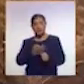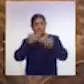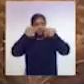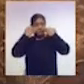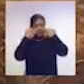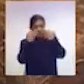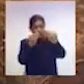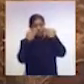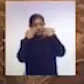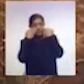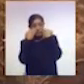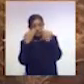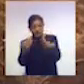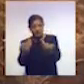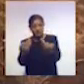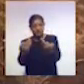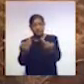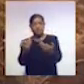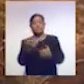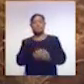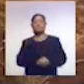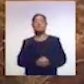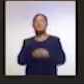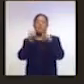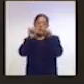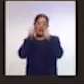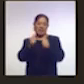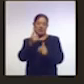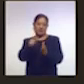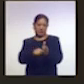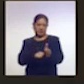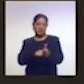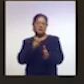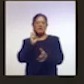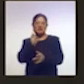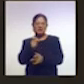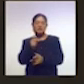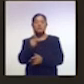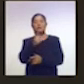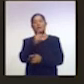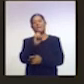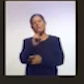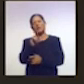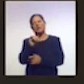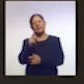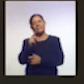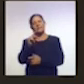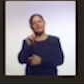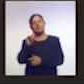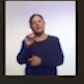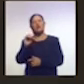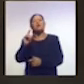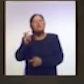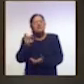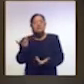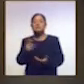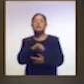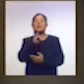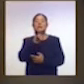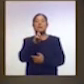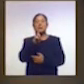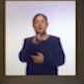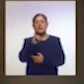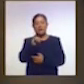parte de la pieza del mes, del artista del mes, es un políptico que se llama Ildefonsa. Es una suerte